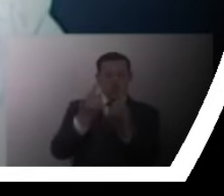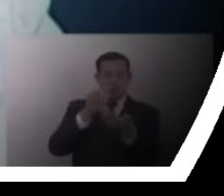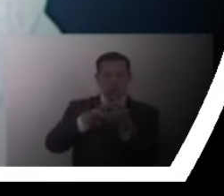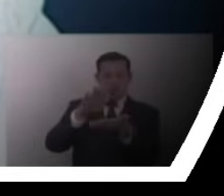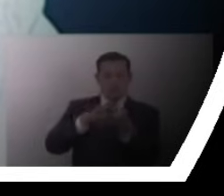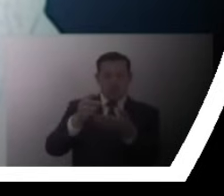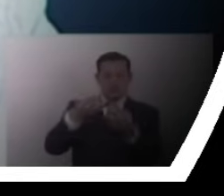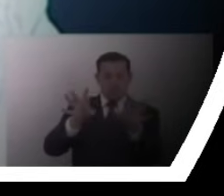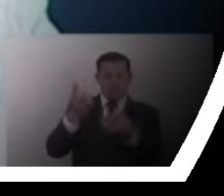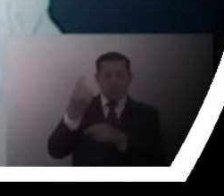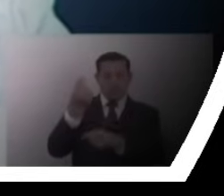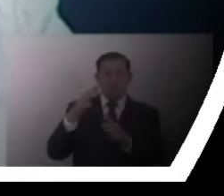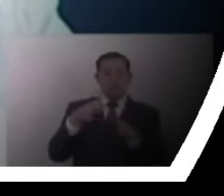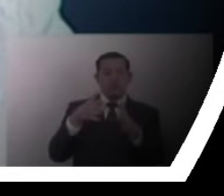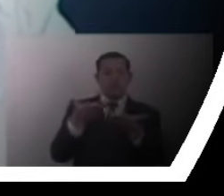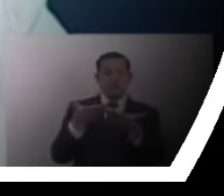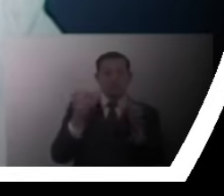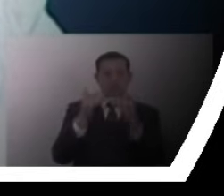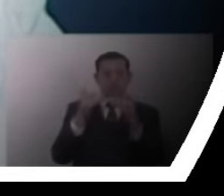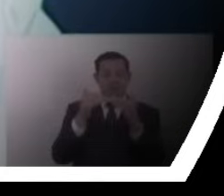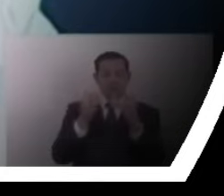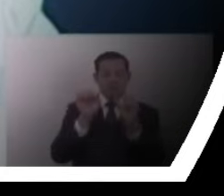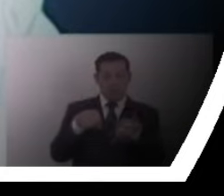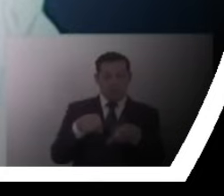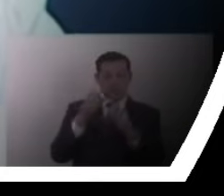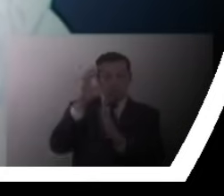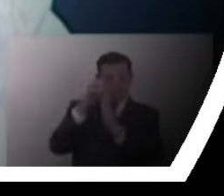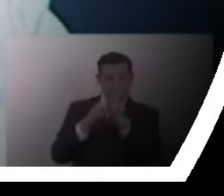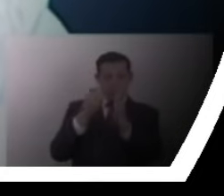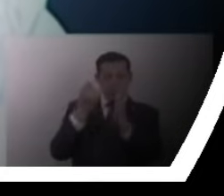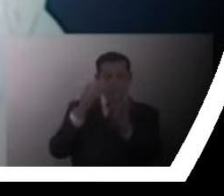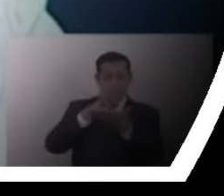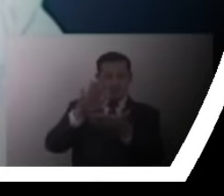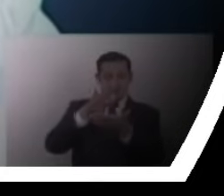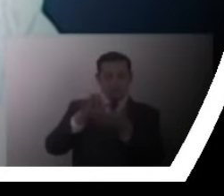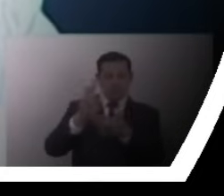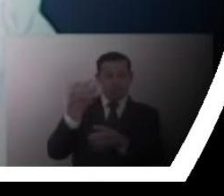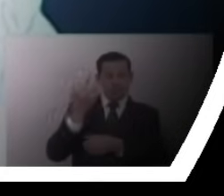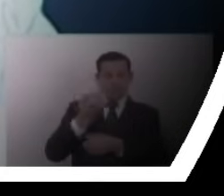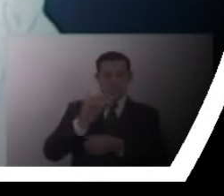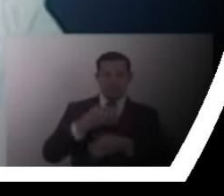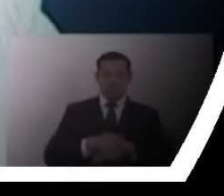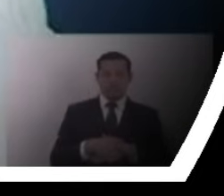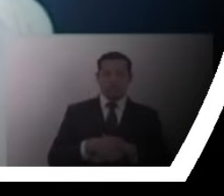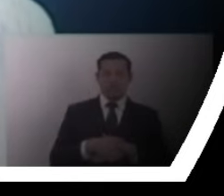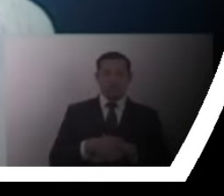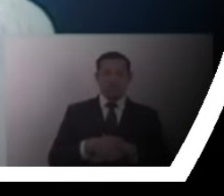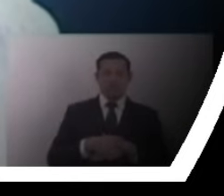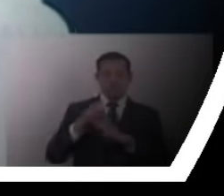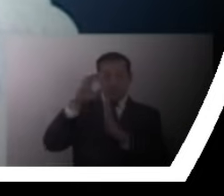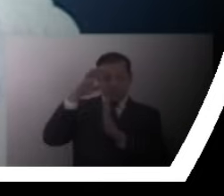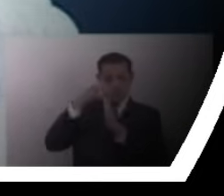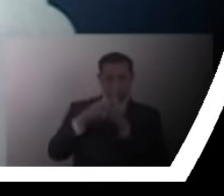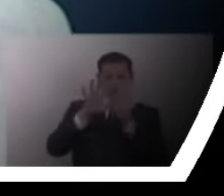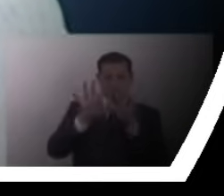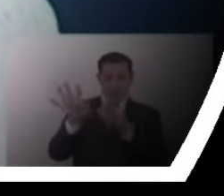está despilfarrando el dinero y además podemos ahorrar en gastos innecesarios. Bajar el monto